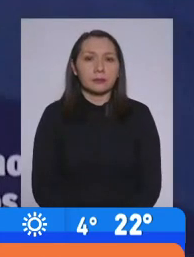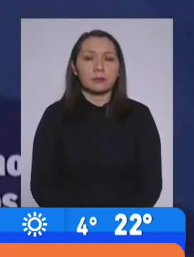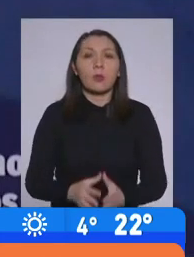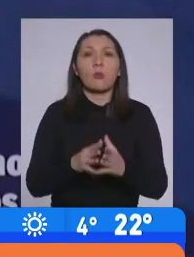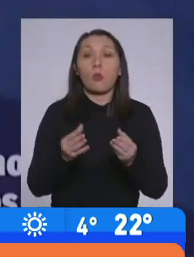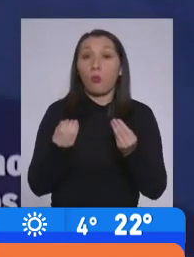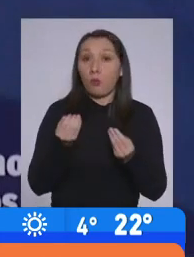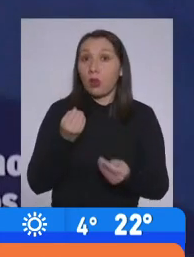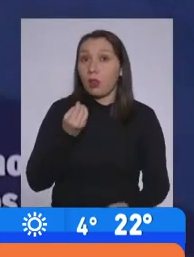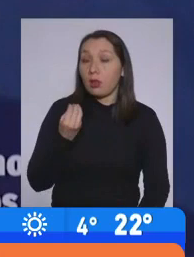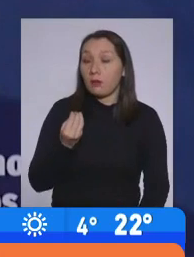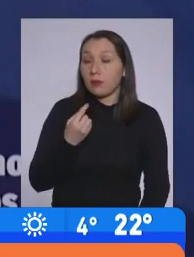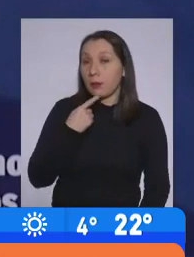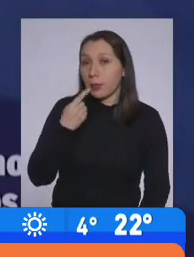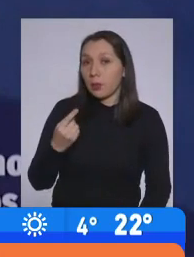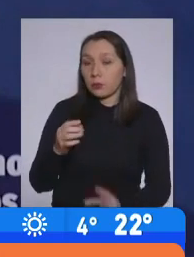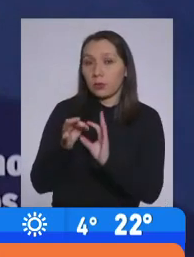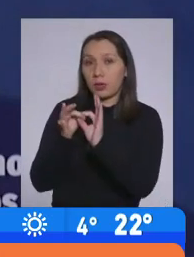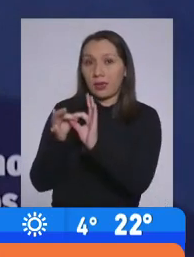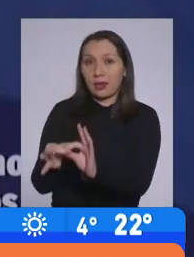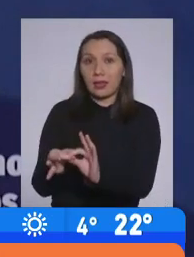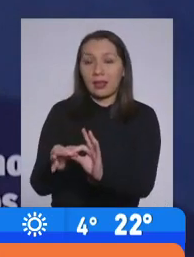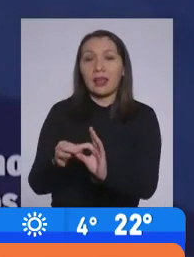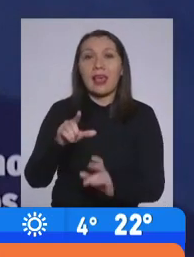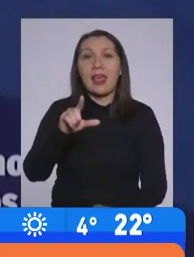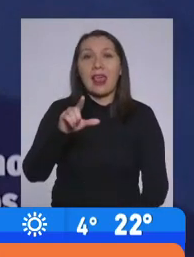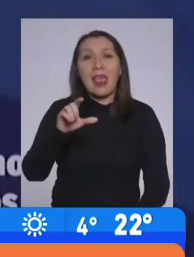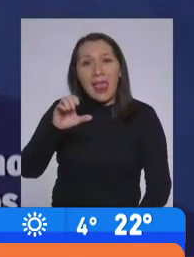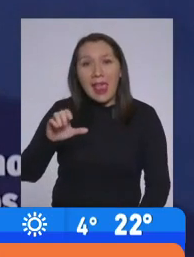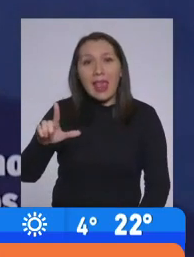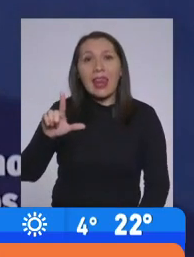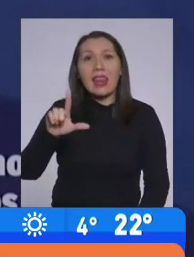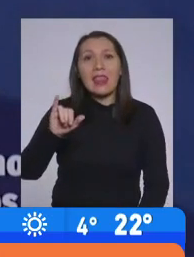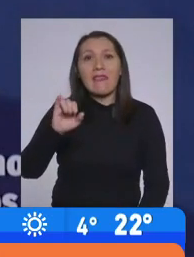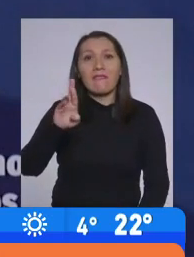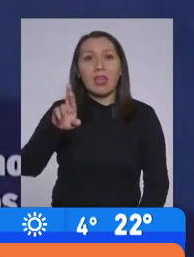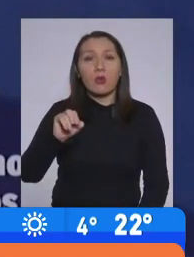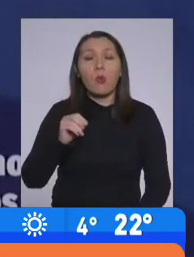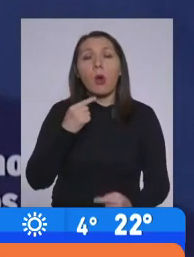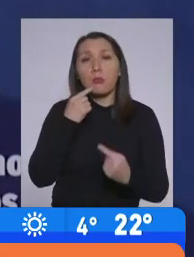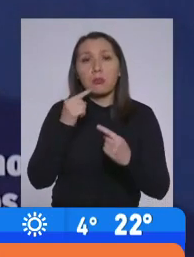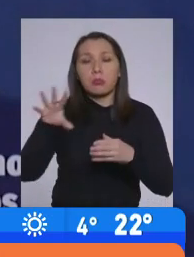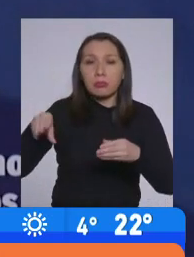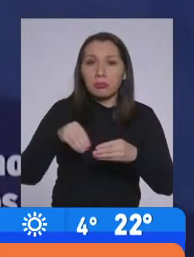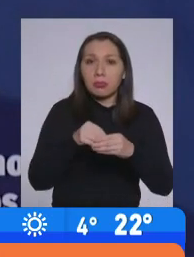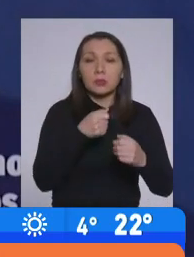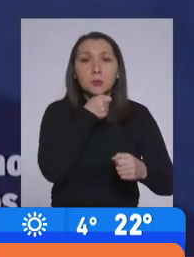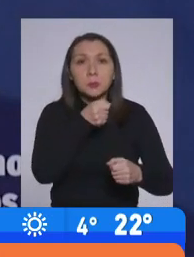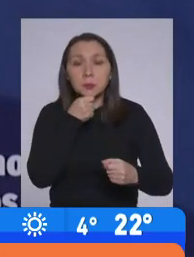muy buena pregunta gracias el libro por incorporarse a estas conferencias de prensa bienvenida